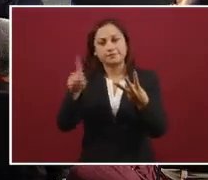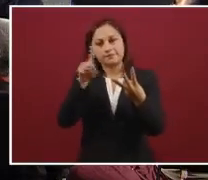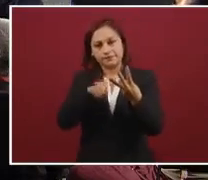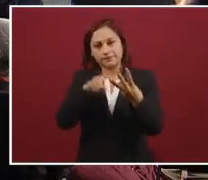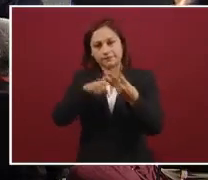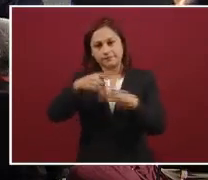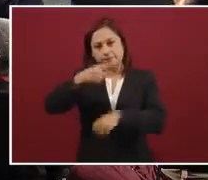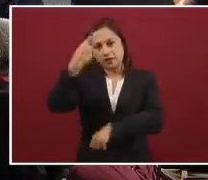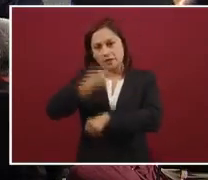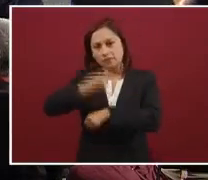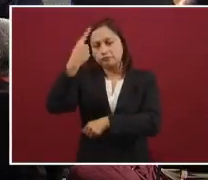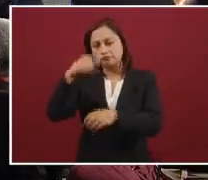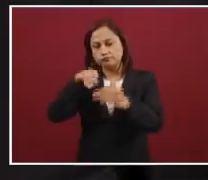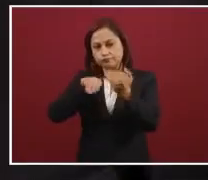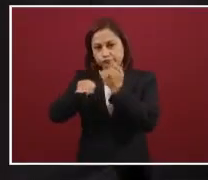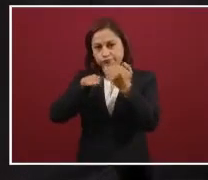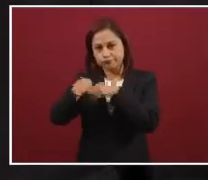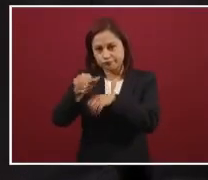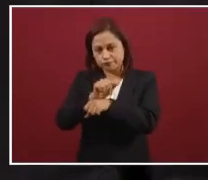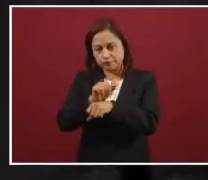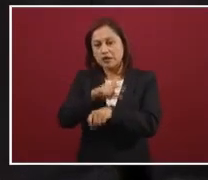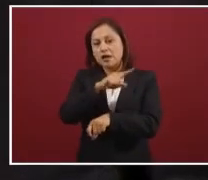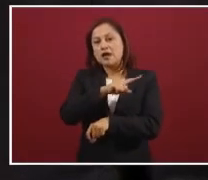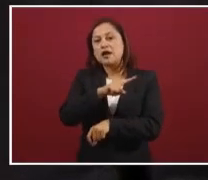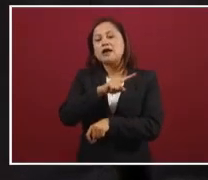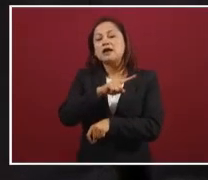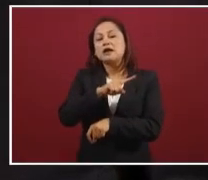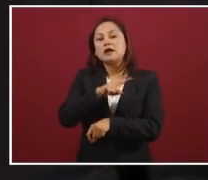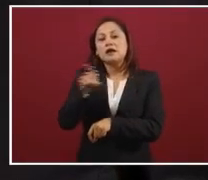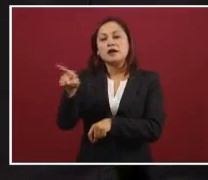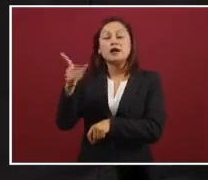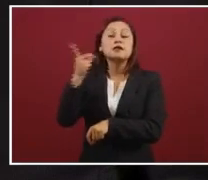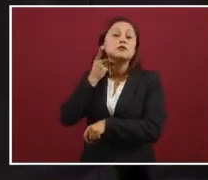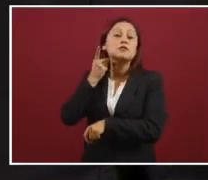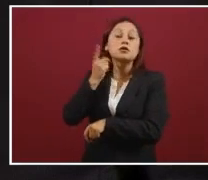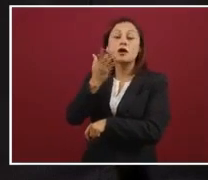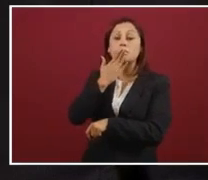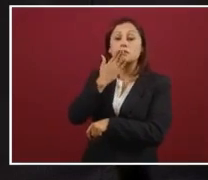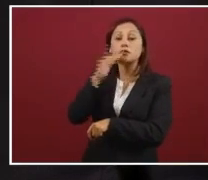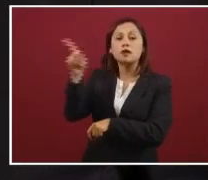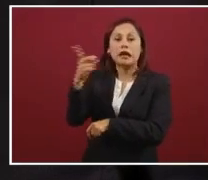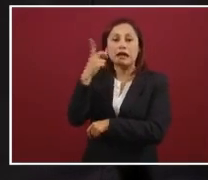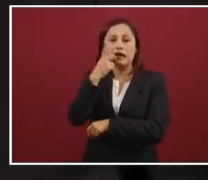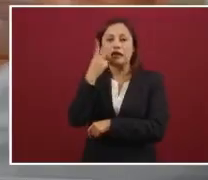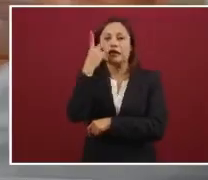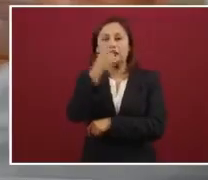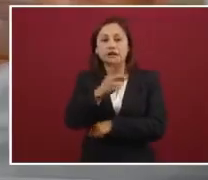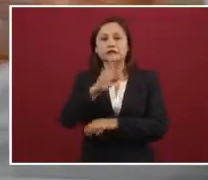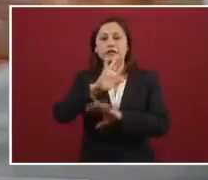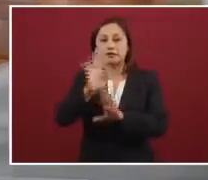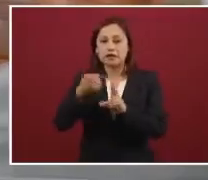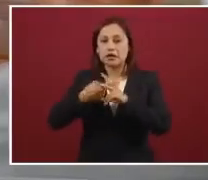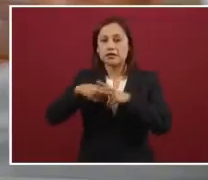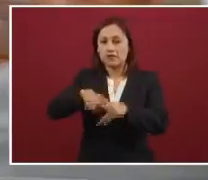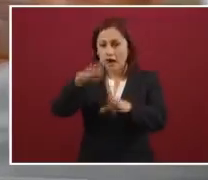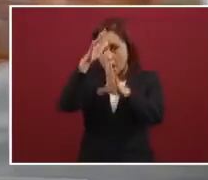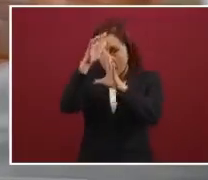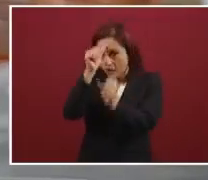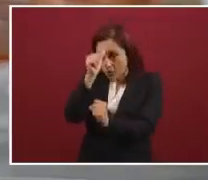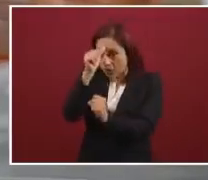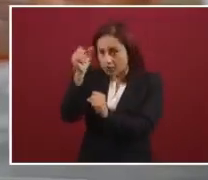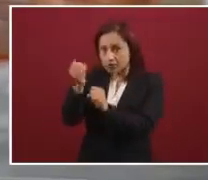un diputado federal de Sonora que está diciendo que está en trámite ya un acuerdo con la Secretaría de